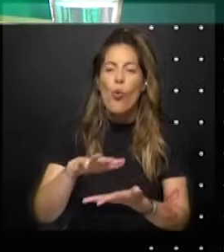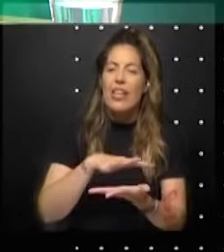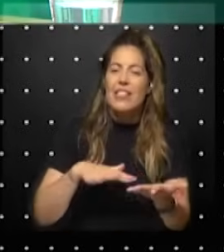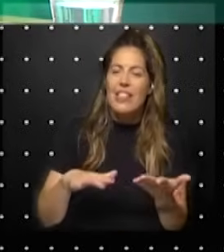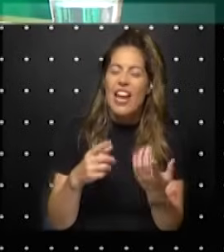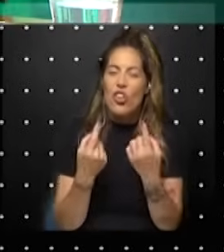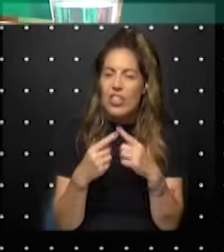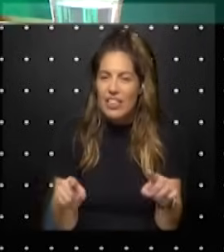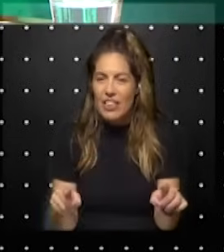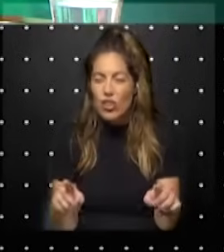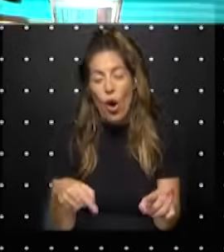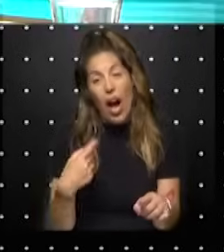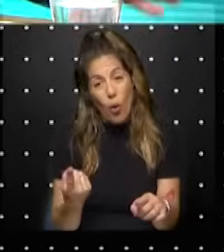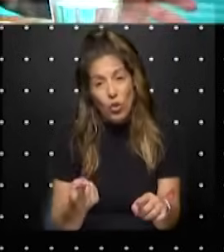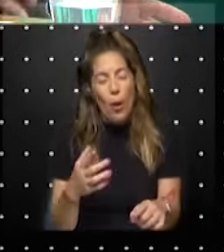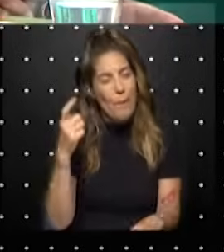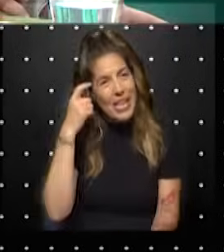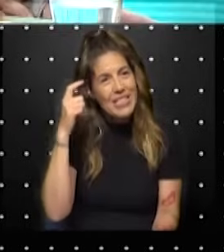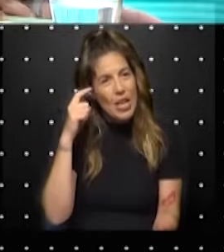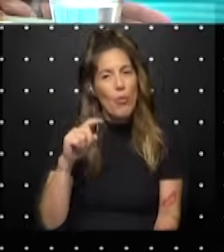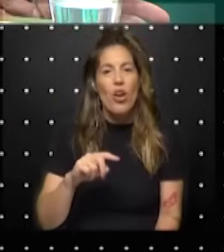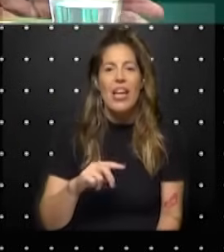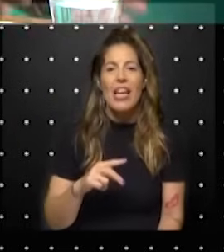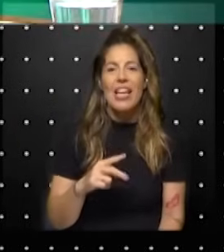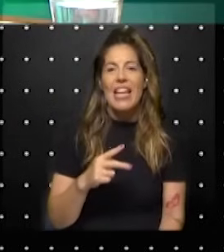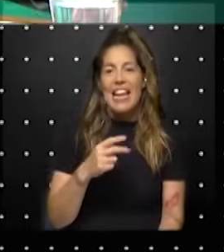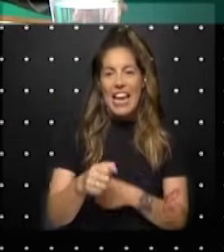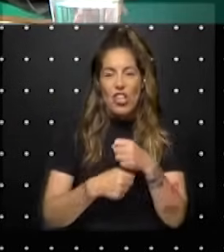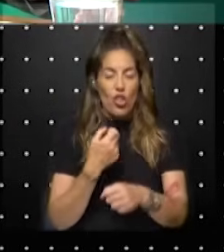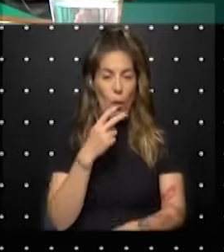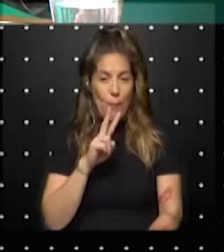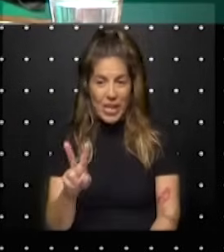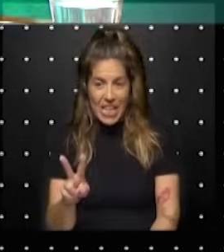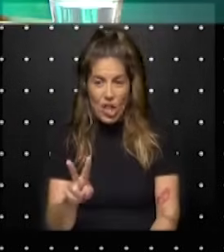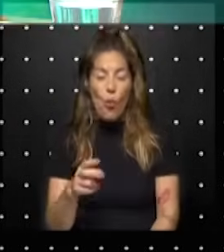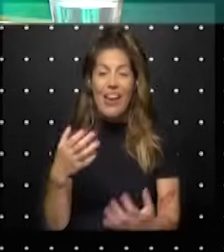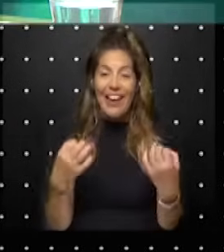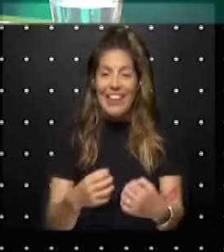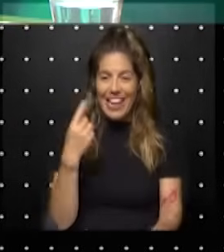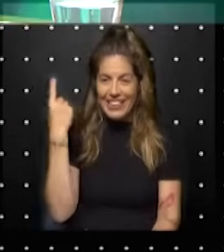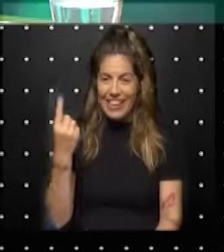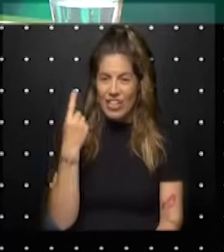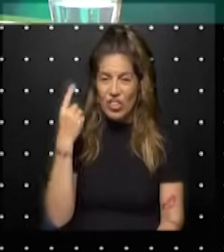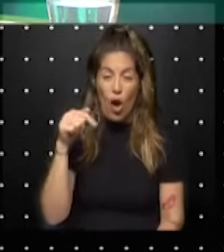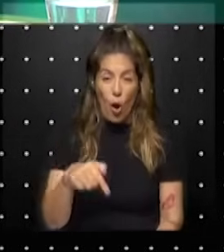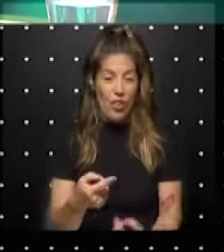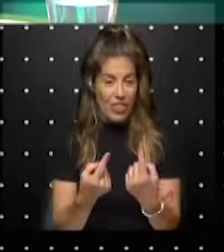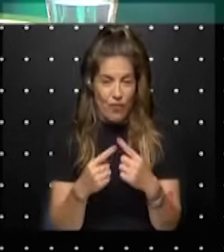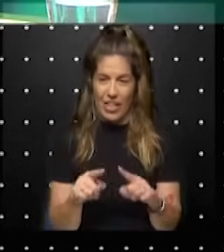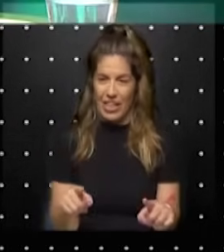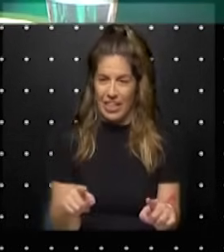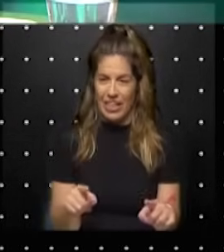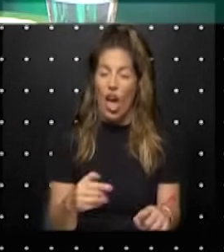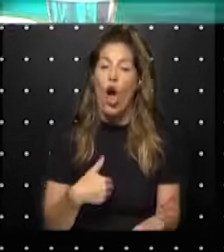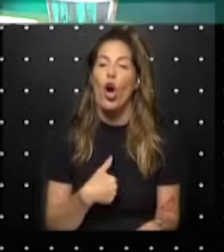completamente distinto a otros. Por ejemplo, pensemos en la segunda intifada del año 2000, había una realidad internacional. Hoy hay otra muy distinta, con